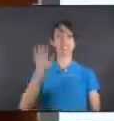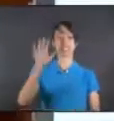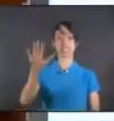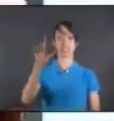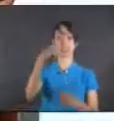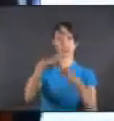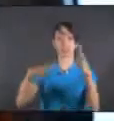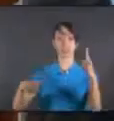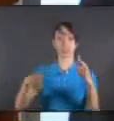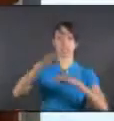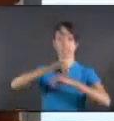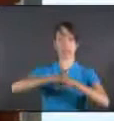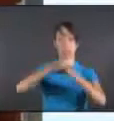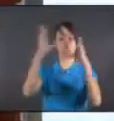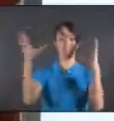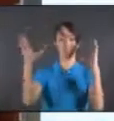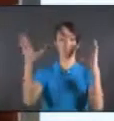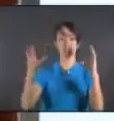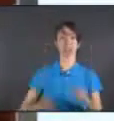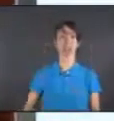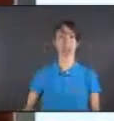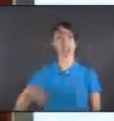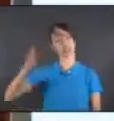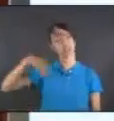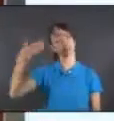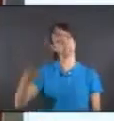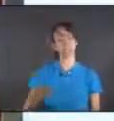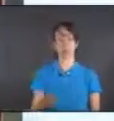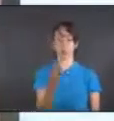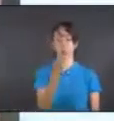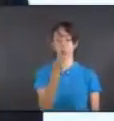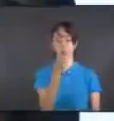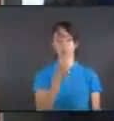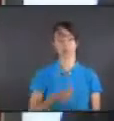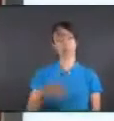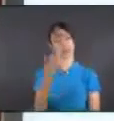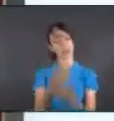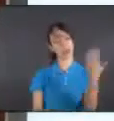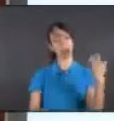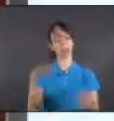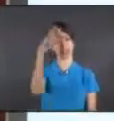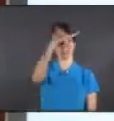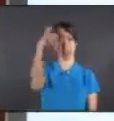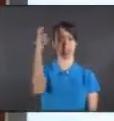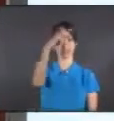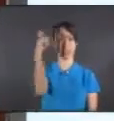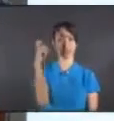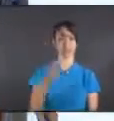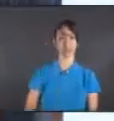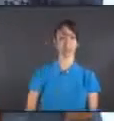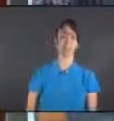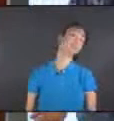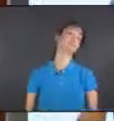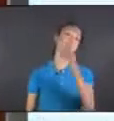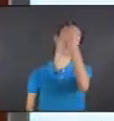5:30 de la mañana. Y de ahí ya se va bien desayunadito a trabajar,